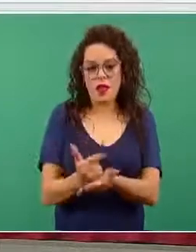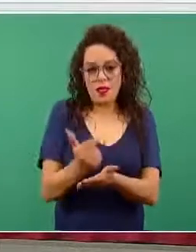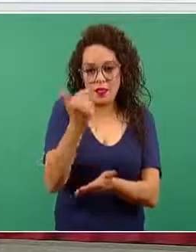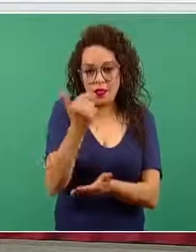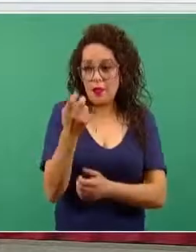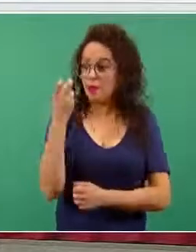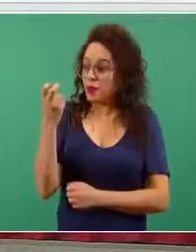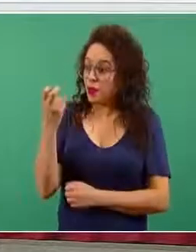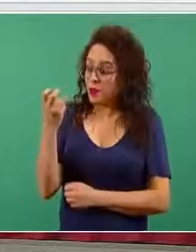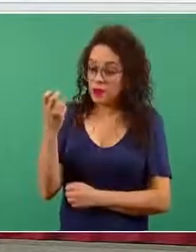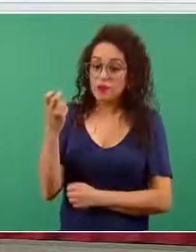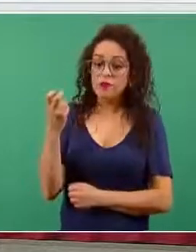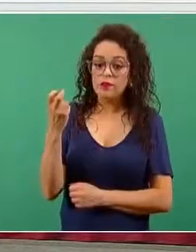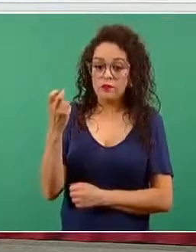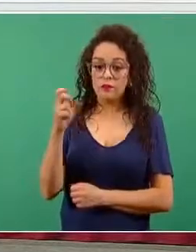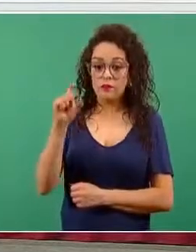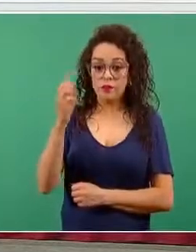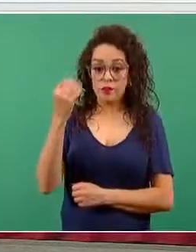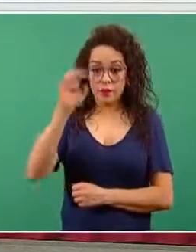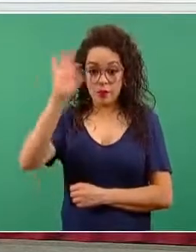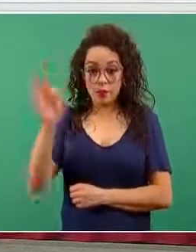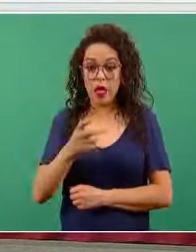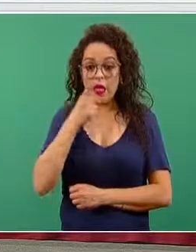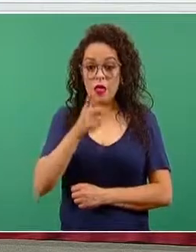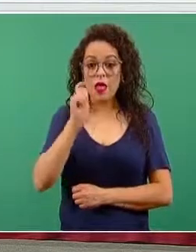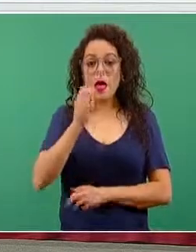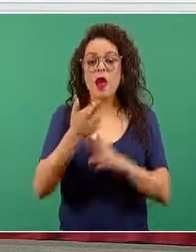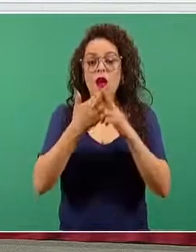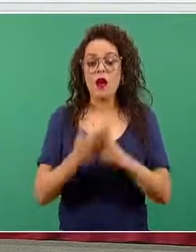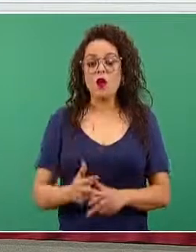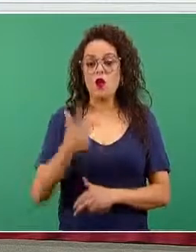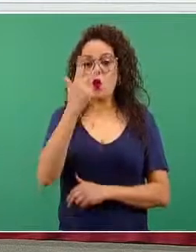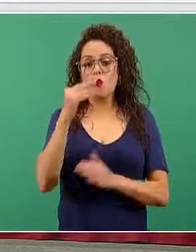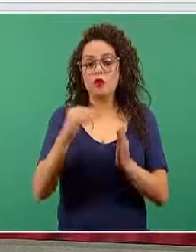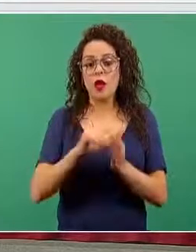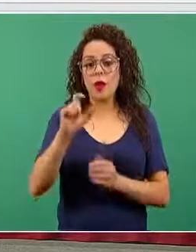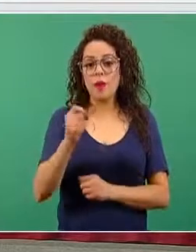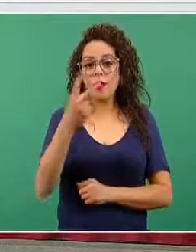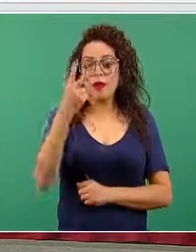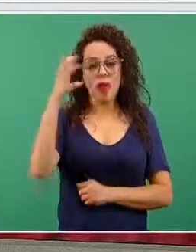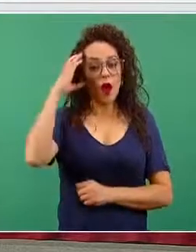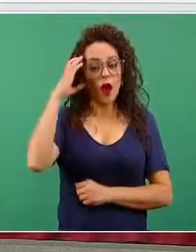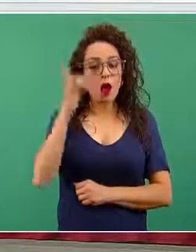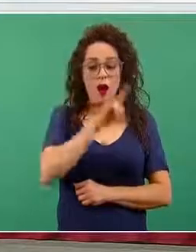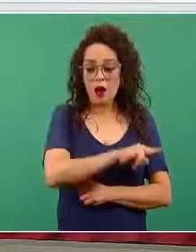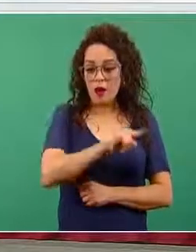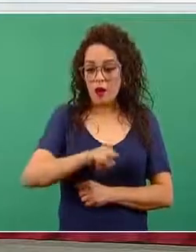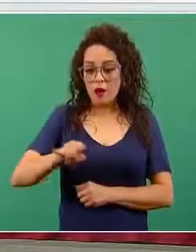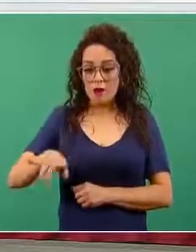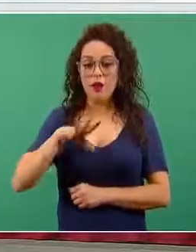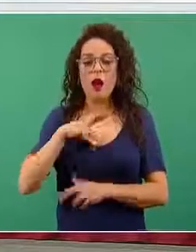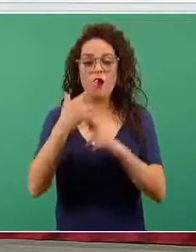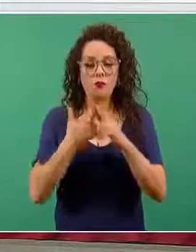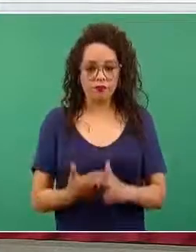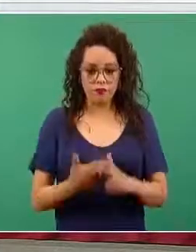una disponibilidad de 8,022 camas disponibles de